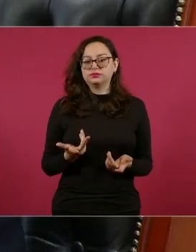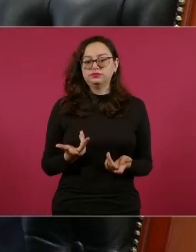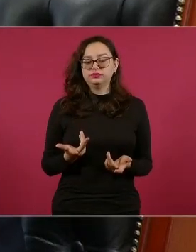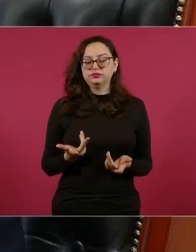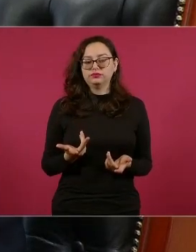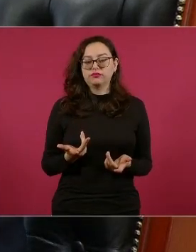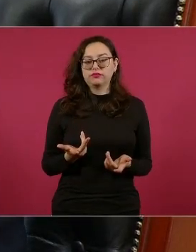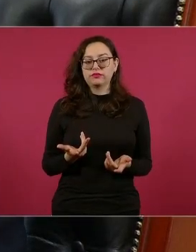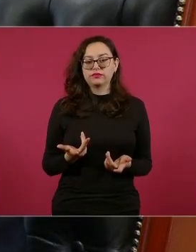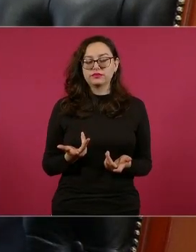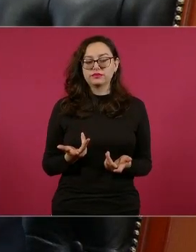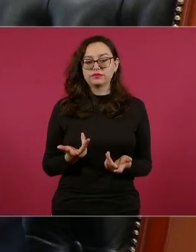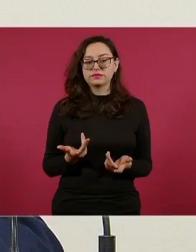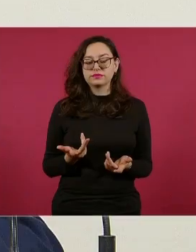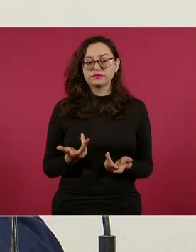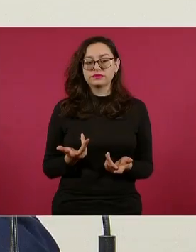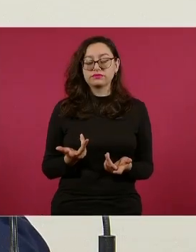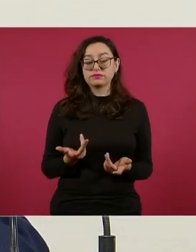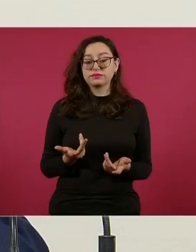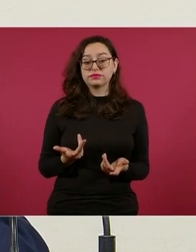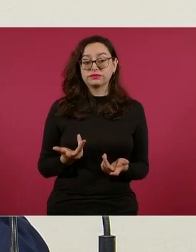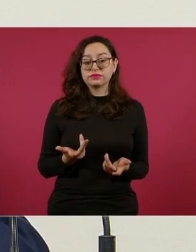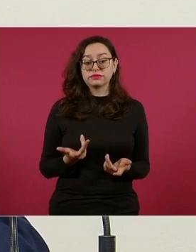¿no?, de que